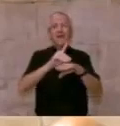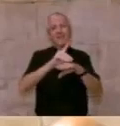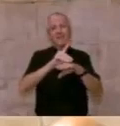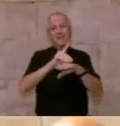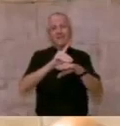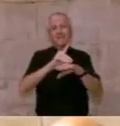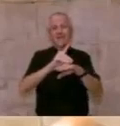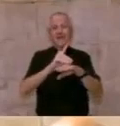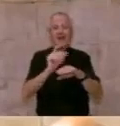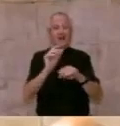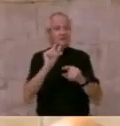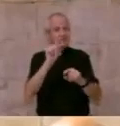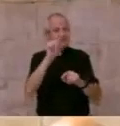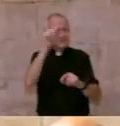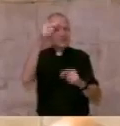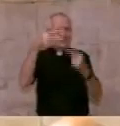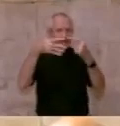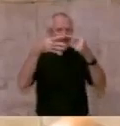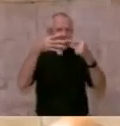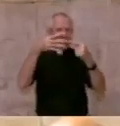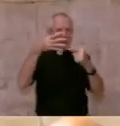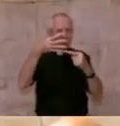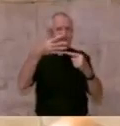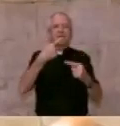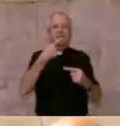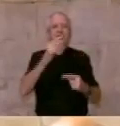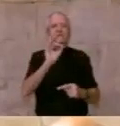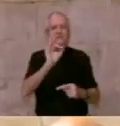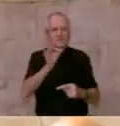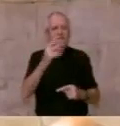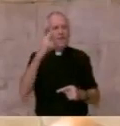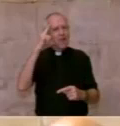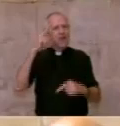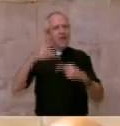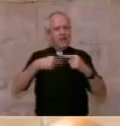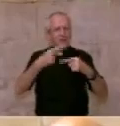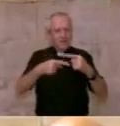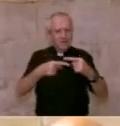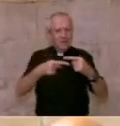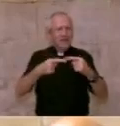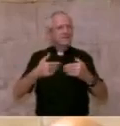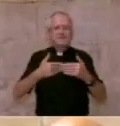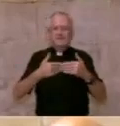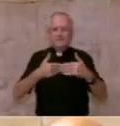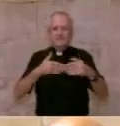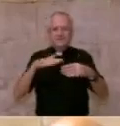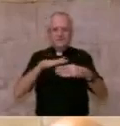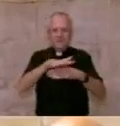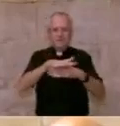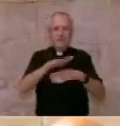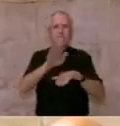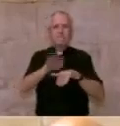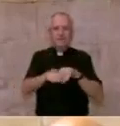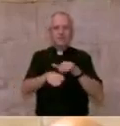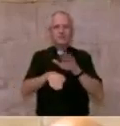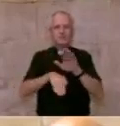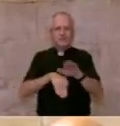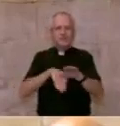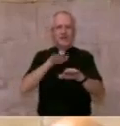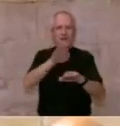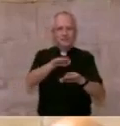diócesis, ha señalado que hay que dar un sí cada día, en toda ocasión, paso a